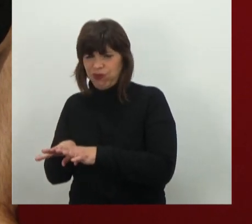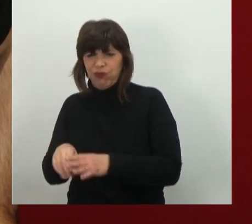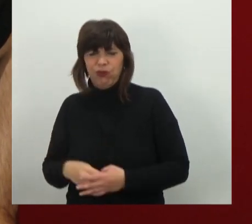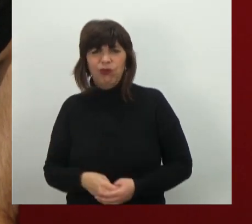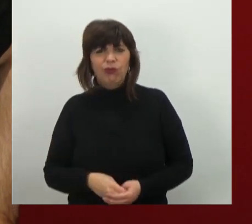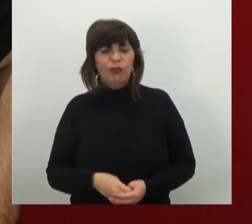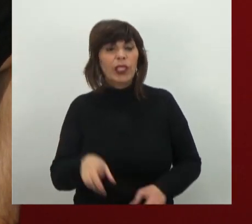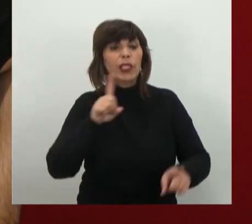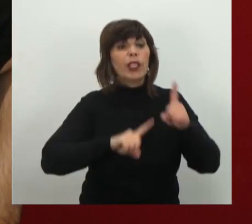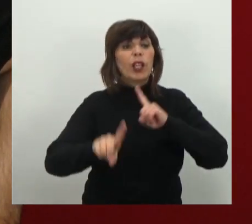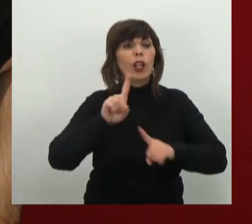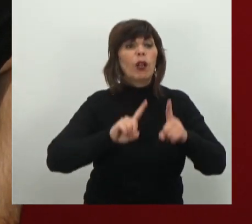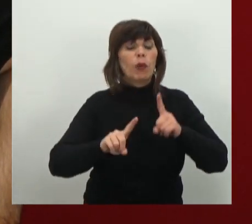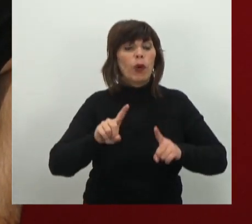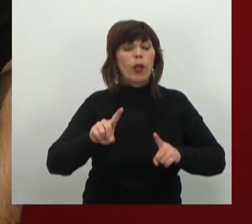es uno mismo.